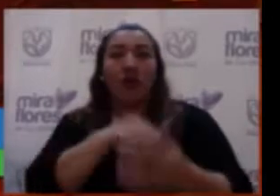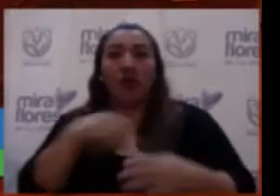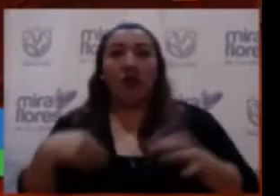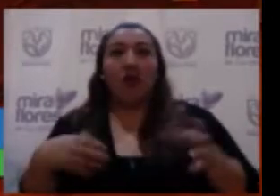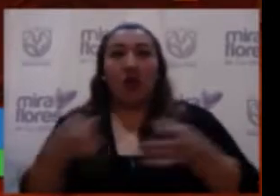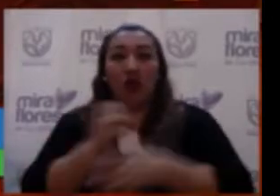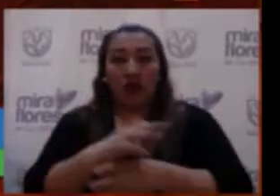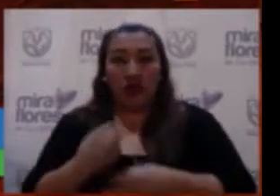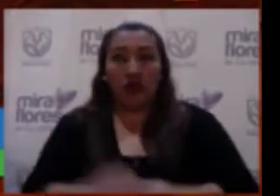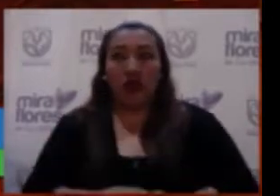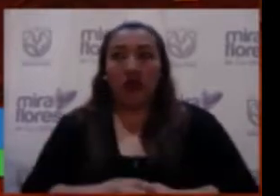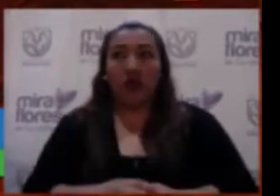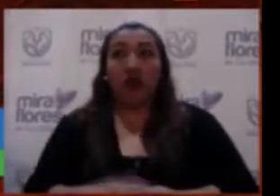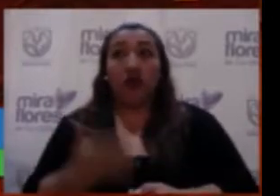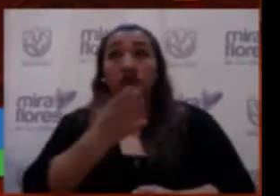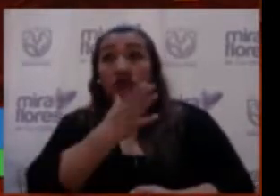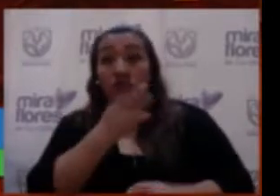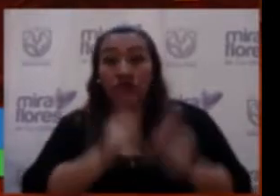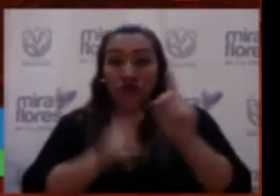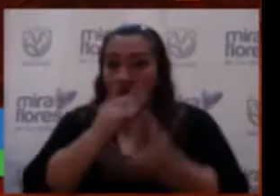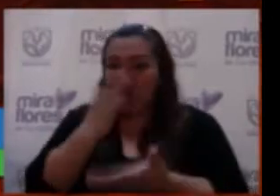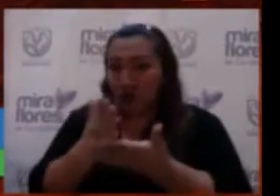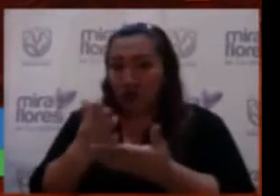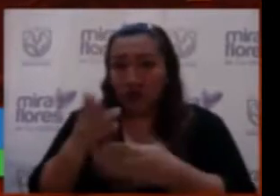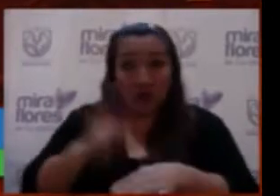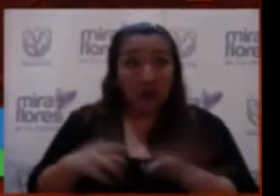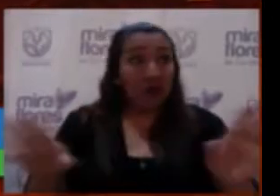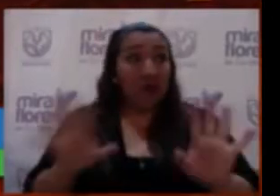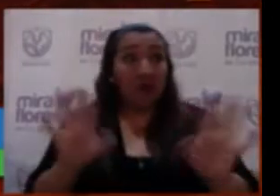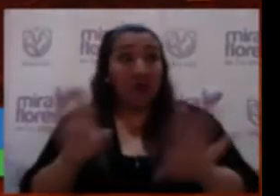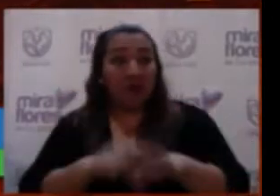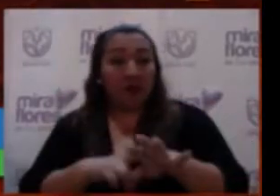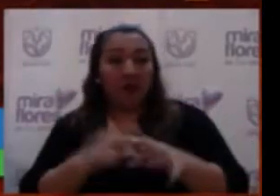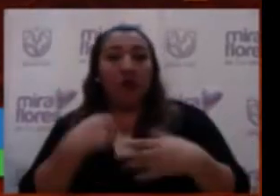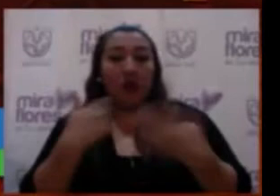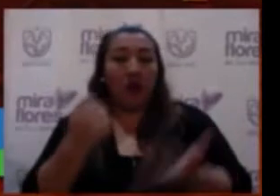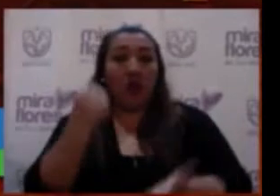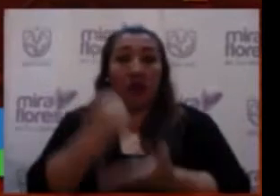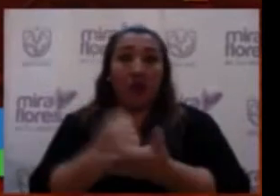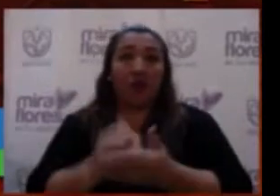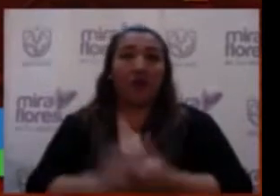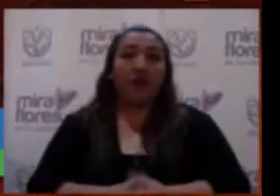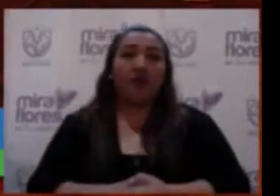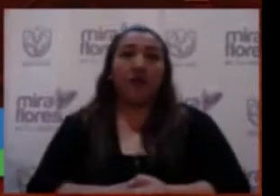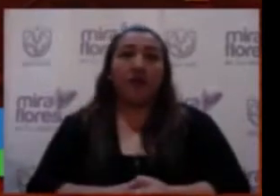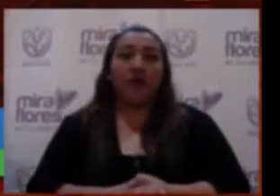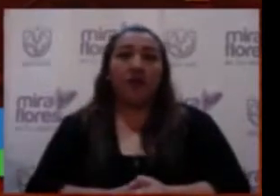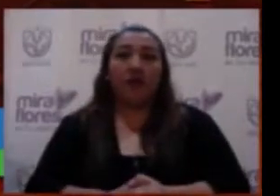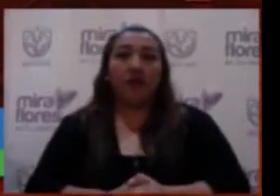Consejo. No sé si hay alguna observación. Si la hubiese, este es el momento de poderla manifestar.